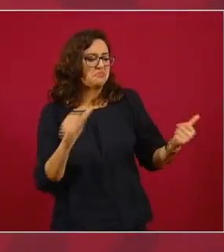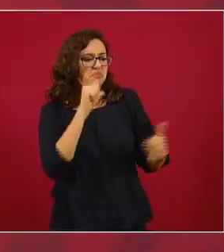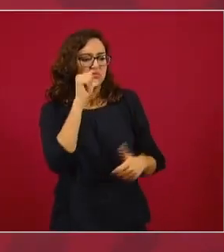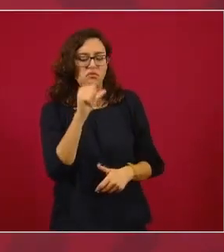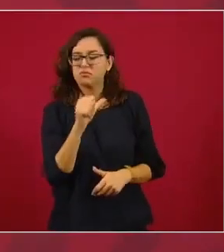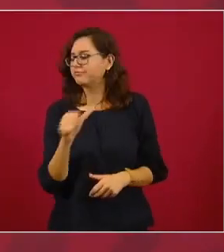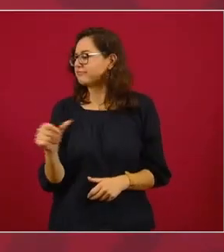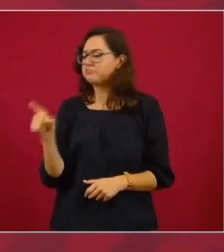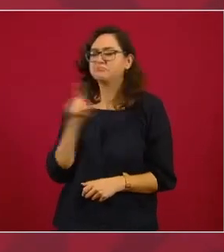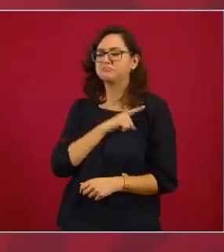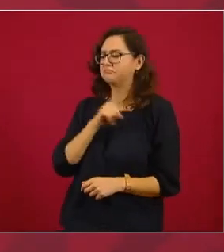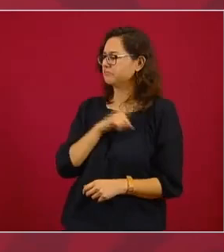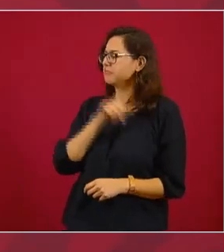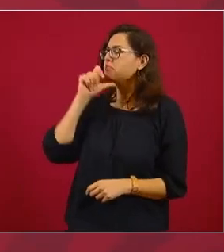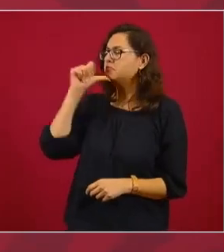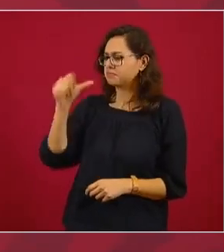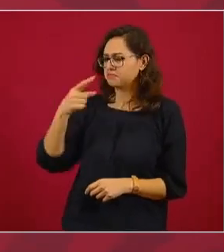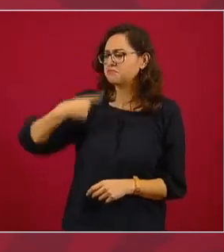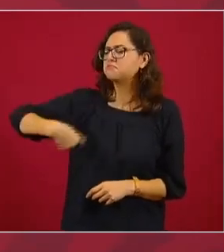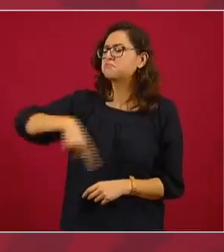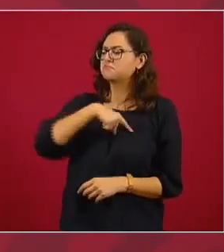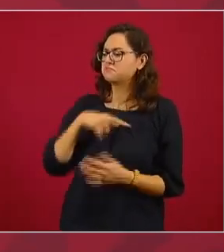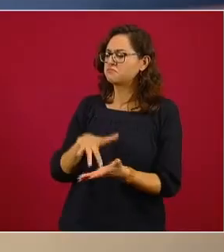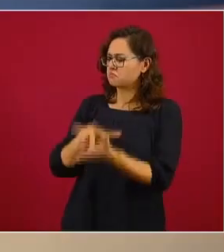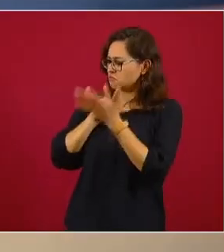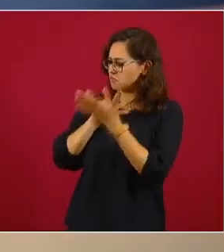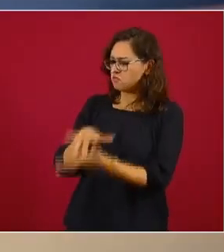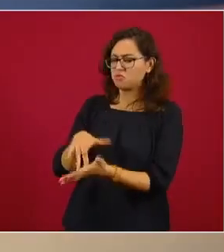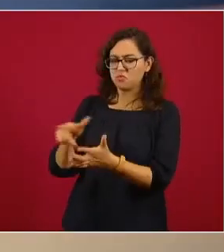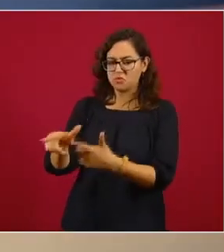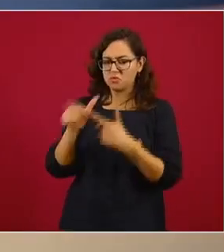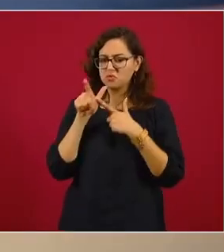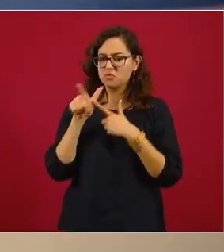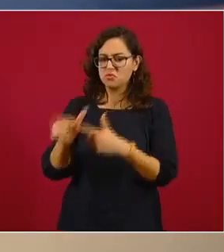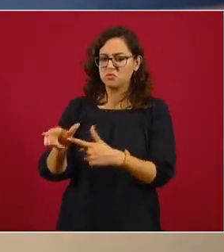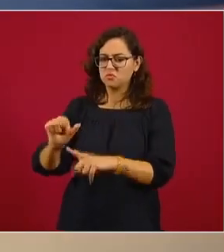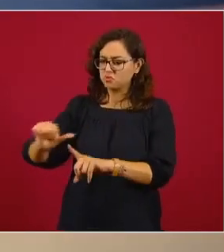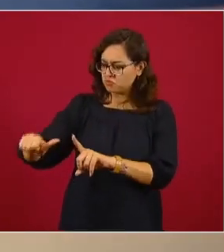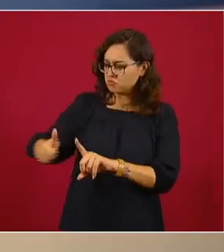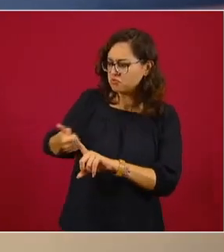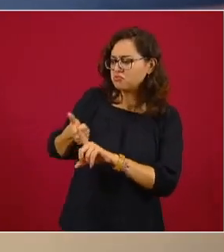tienes nuestro apoyo, lo vas a seguir teniendo,